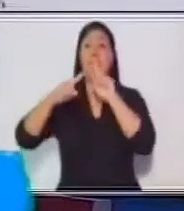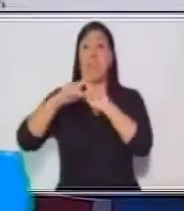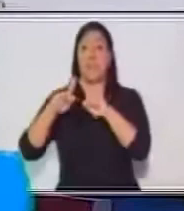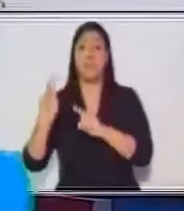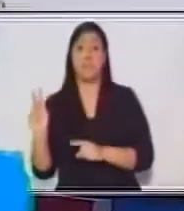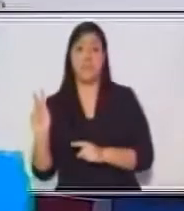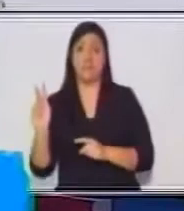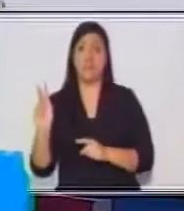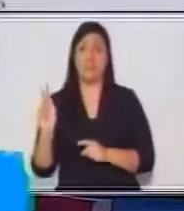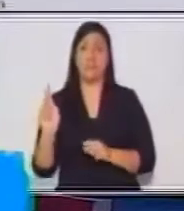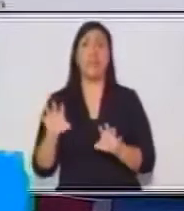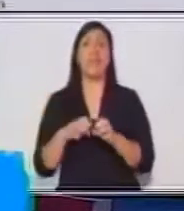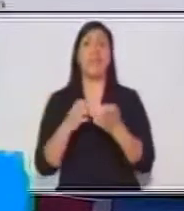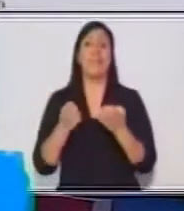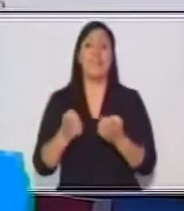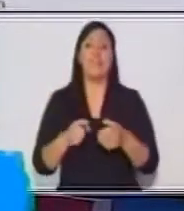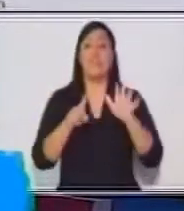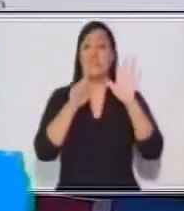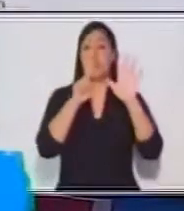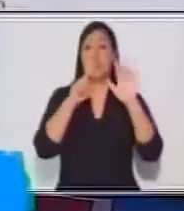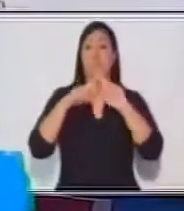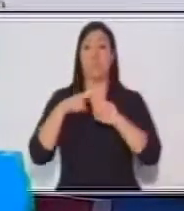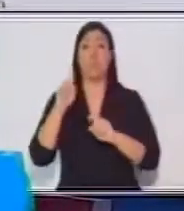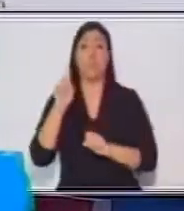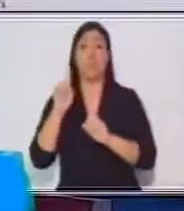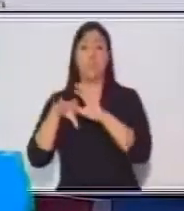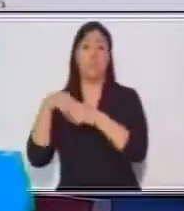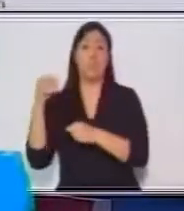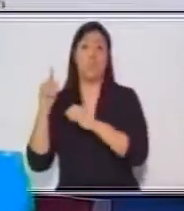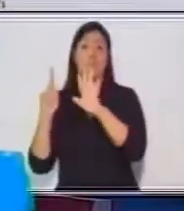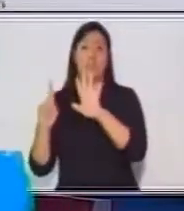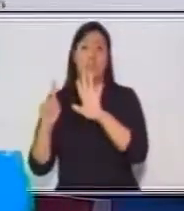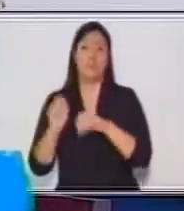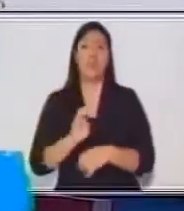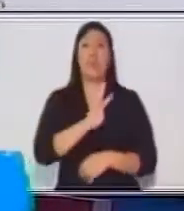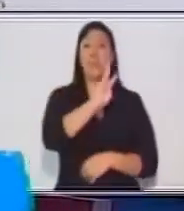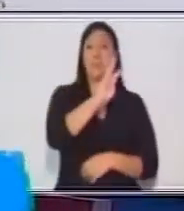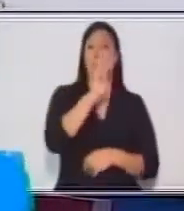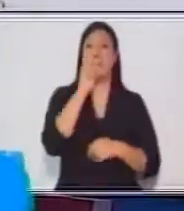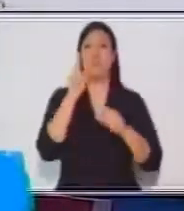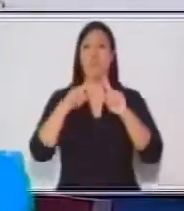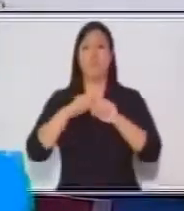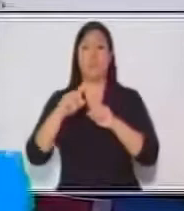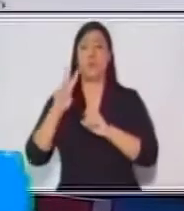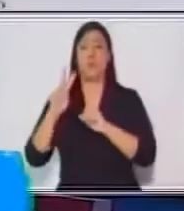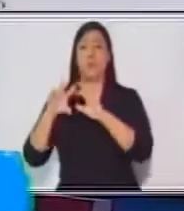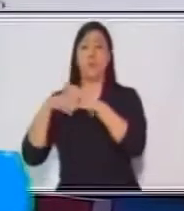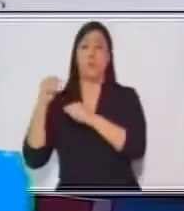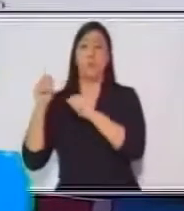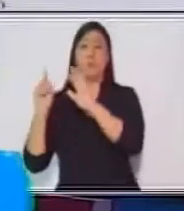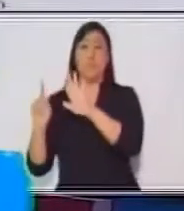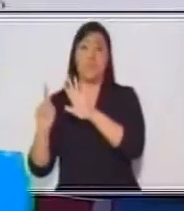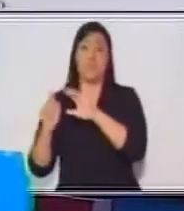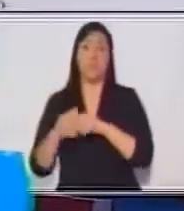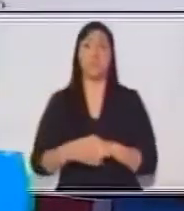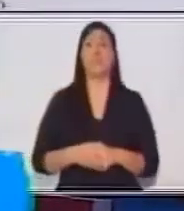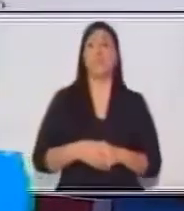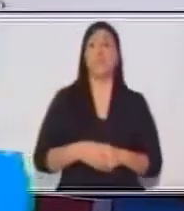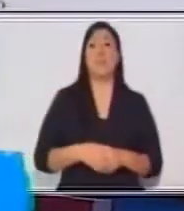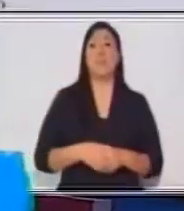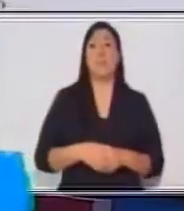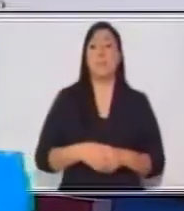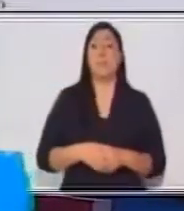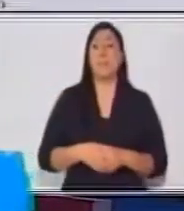Y tenemos entonces 6 por 1, 6, 3 por 2, 6, 2 por 3, 6.